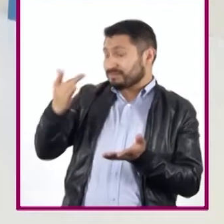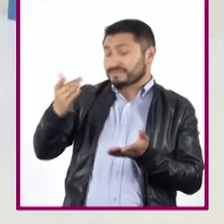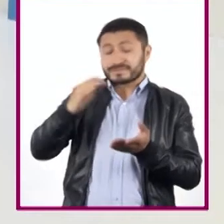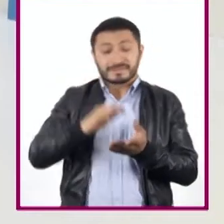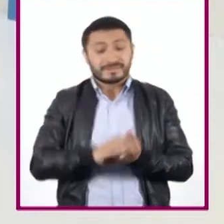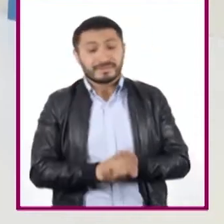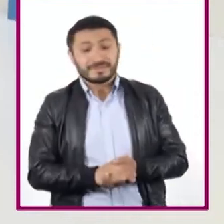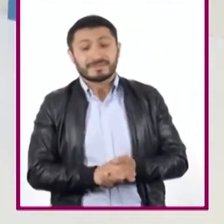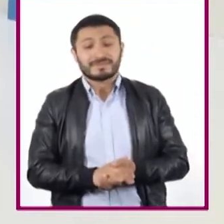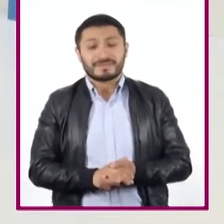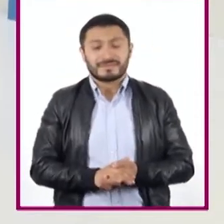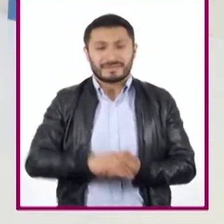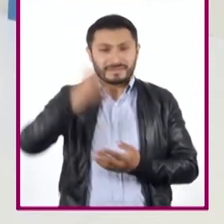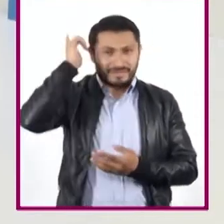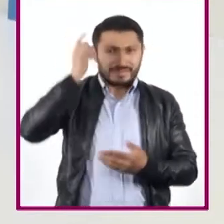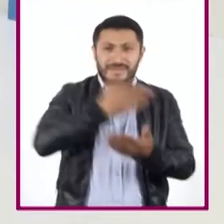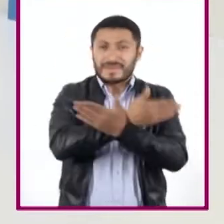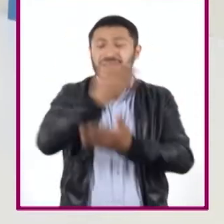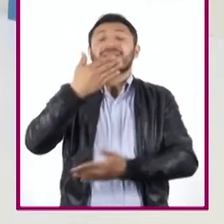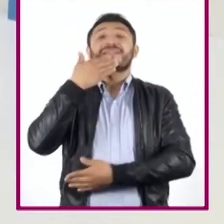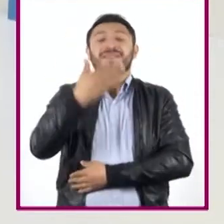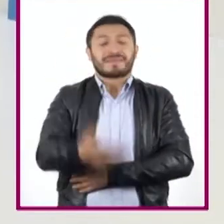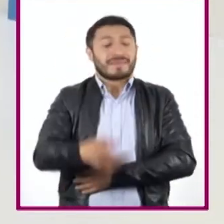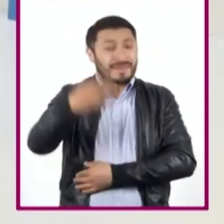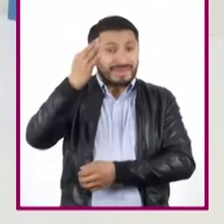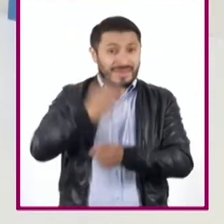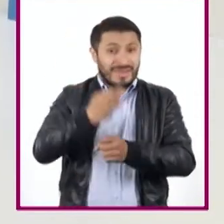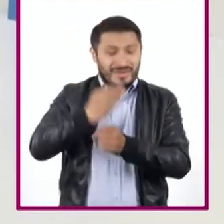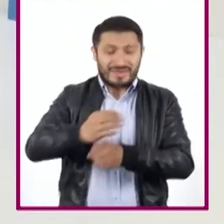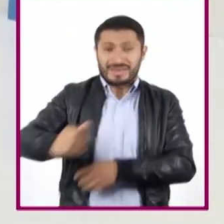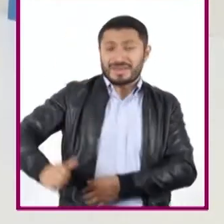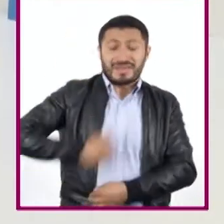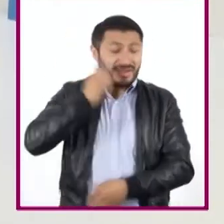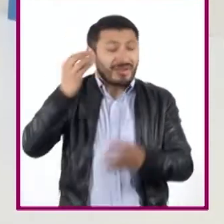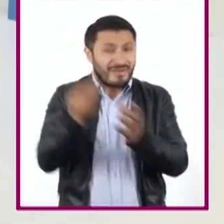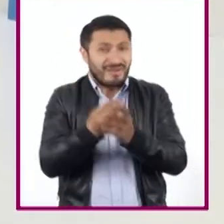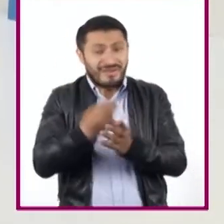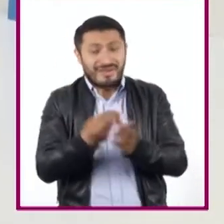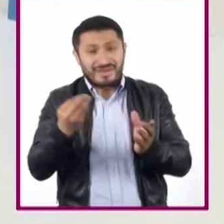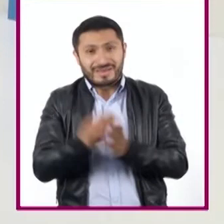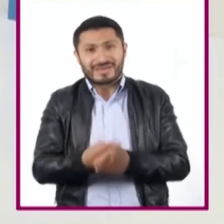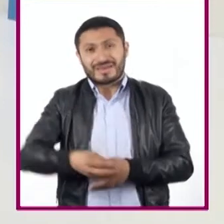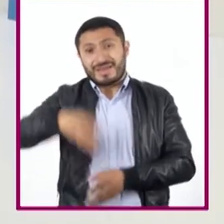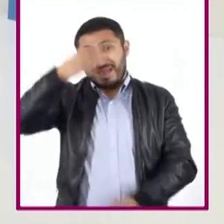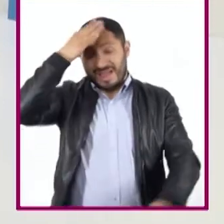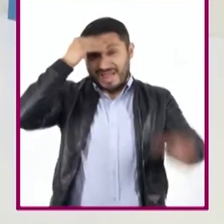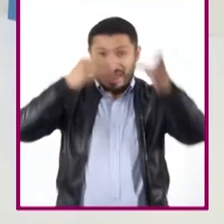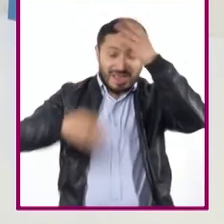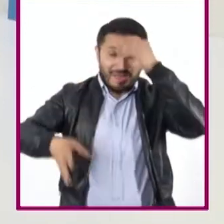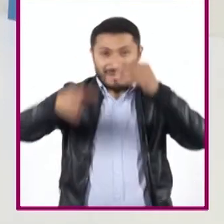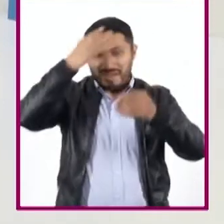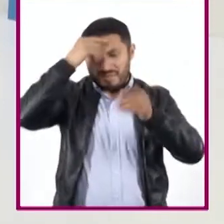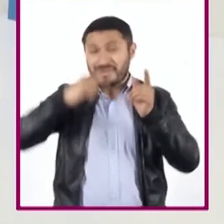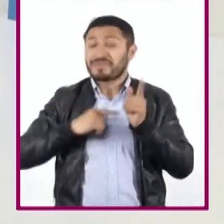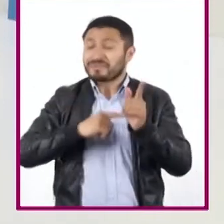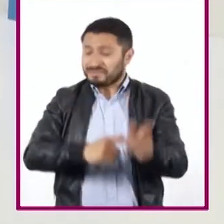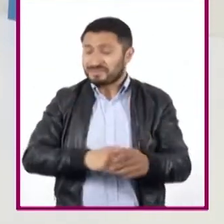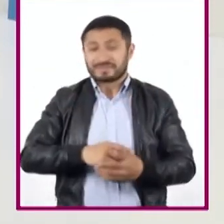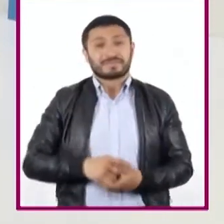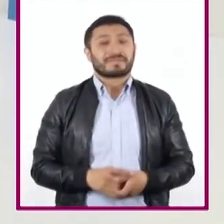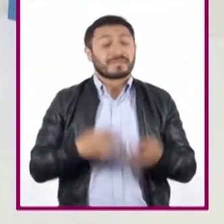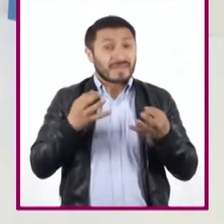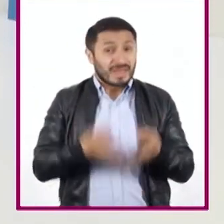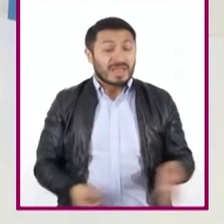Esperemos que se encuentren bien y que aprovechen esta sesión para continuar adquiriendo aprendizajes significativos